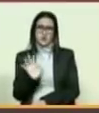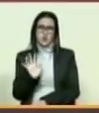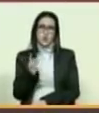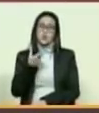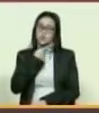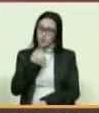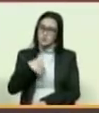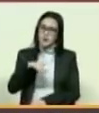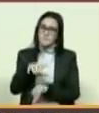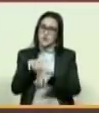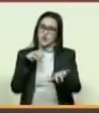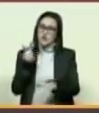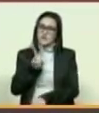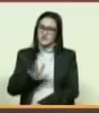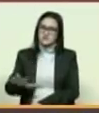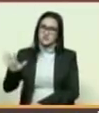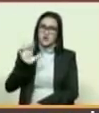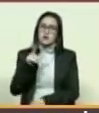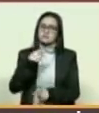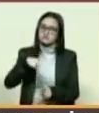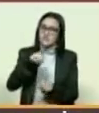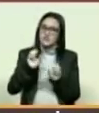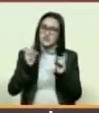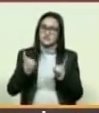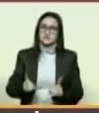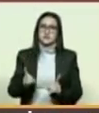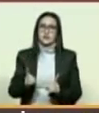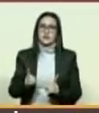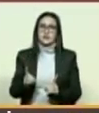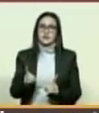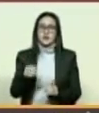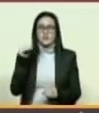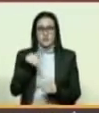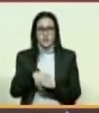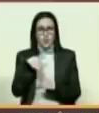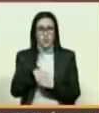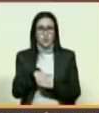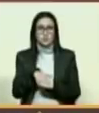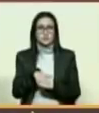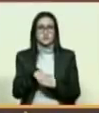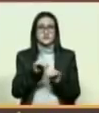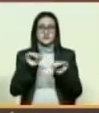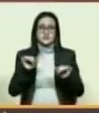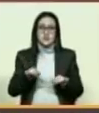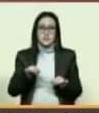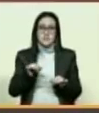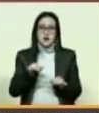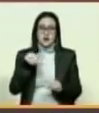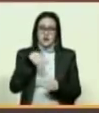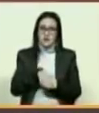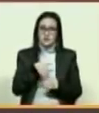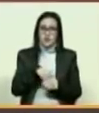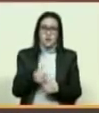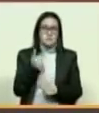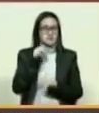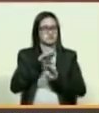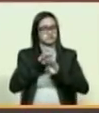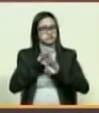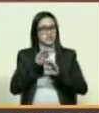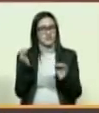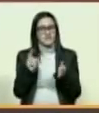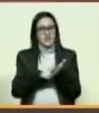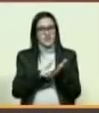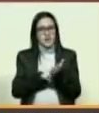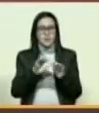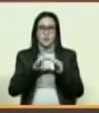mayorías de los venezolanos y las venezolanas quienes decidamos, por la vía del voto y por la vía del sistema electoral más transparente del mundo entero. Pueden mentir